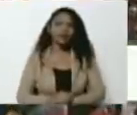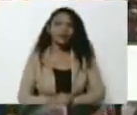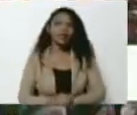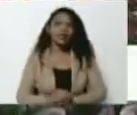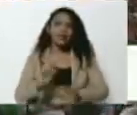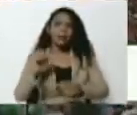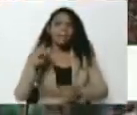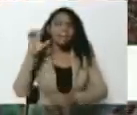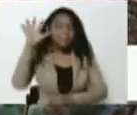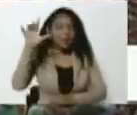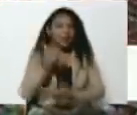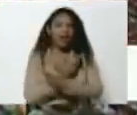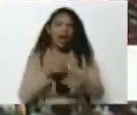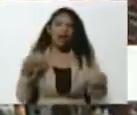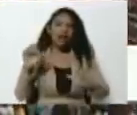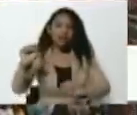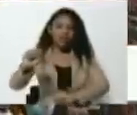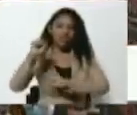Patria libre y victoria.